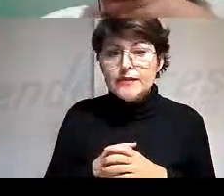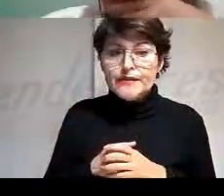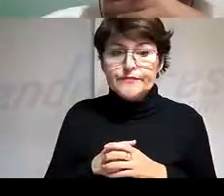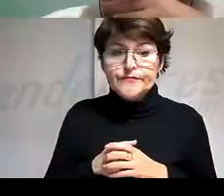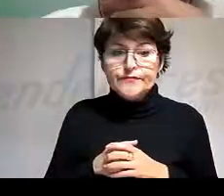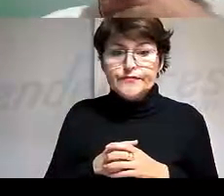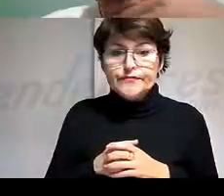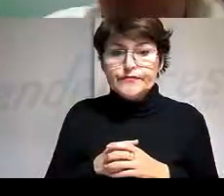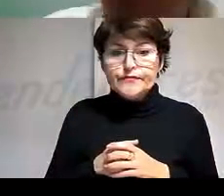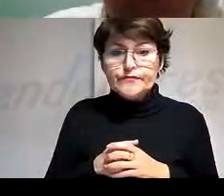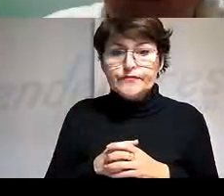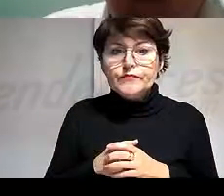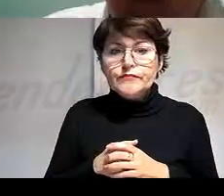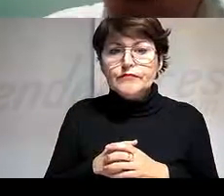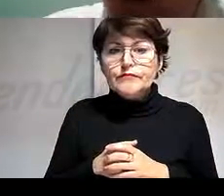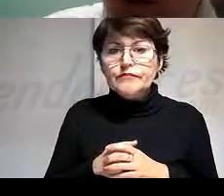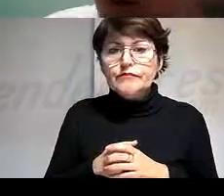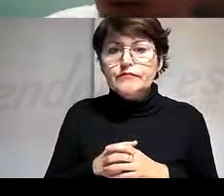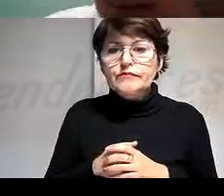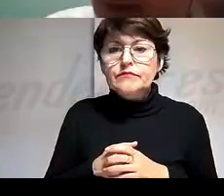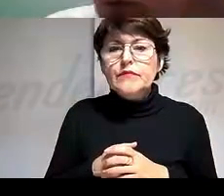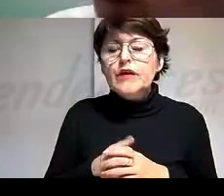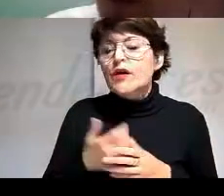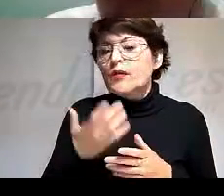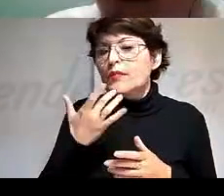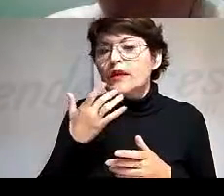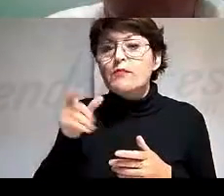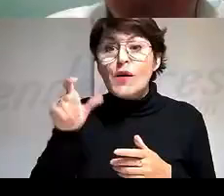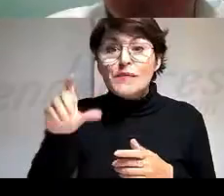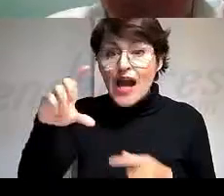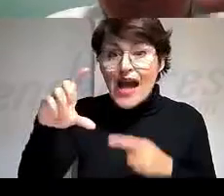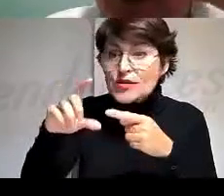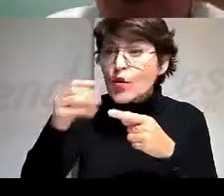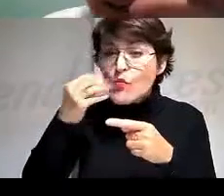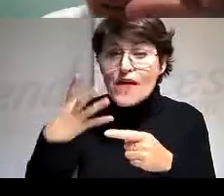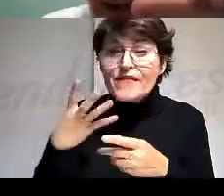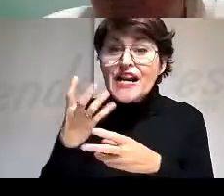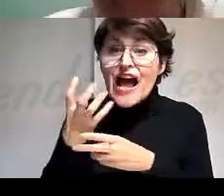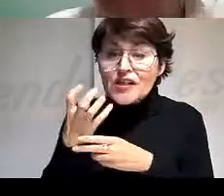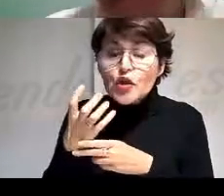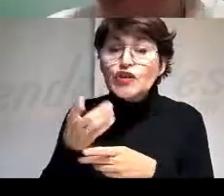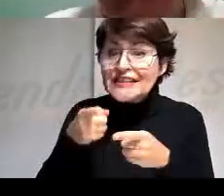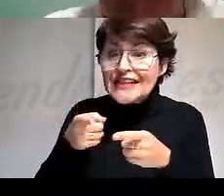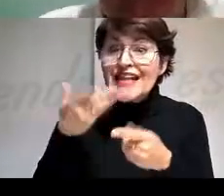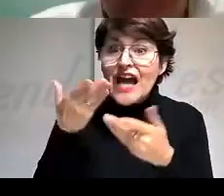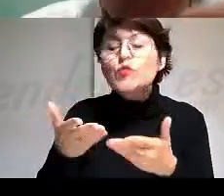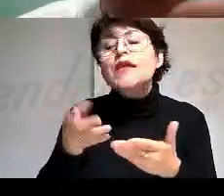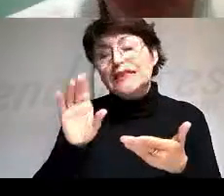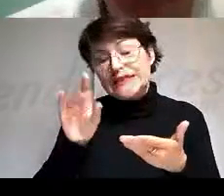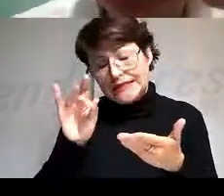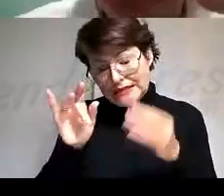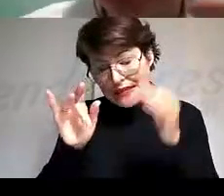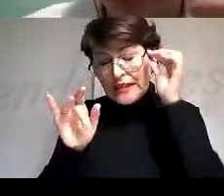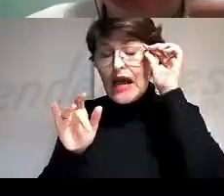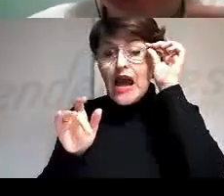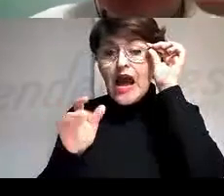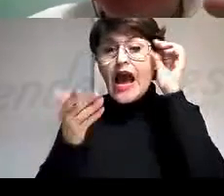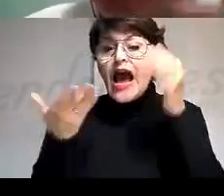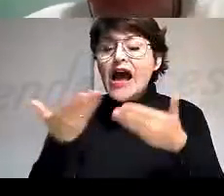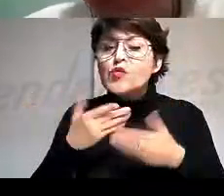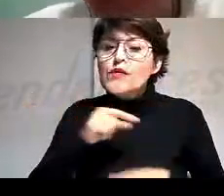que si en algún momento os dice, pues si os dicen, ese producto va muy bien para la artrosis, ¿vale? Será de manera sintomática. Es decir,